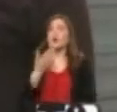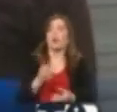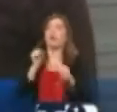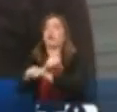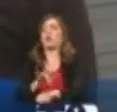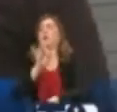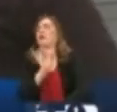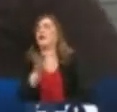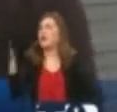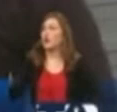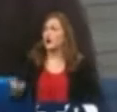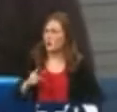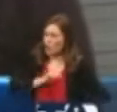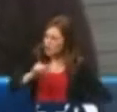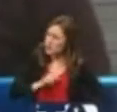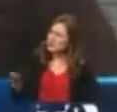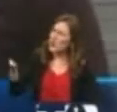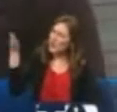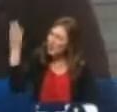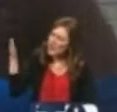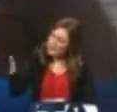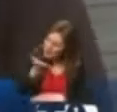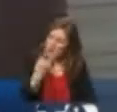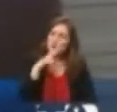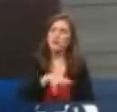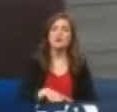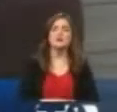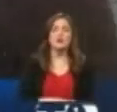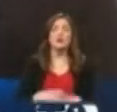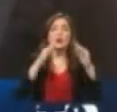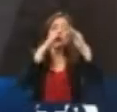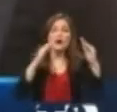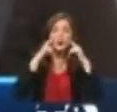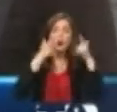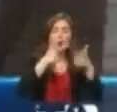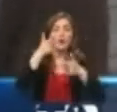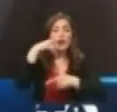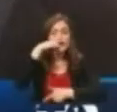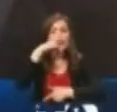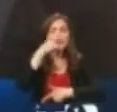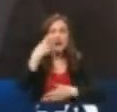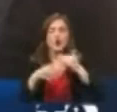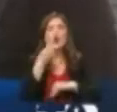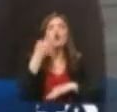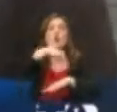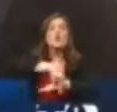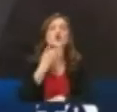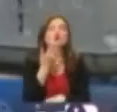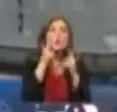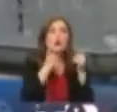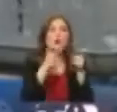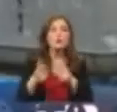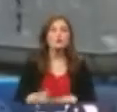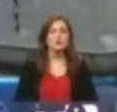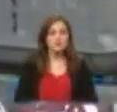abandonados no poder tiene que ser más consciente imagínense en las guarderías y nuestros nietos